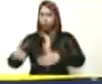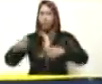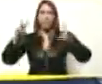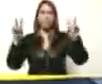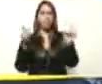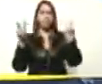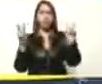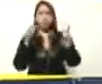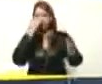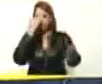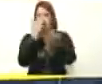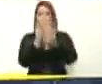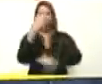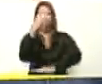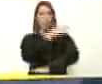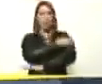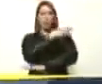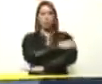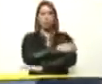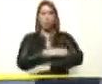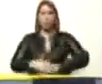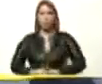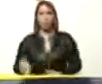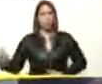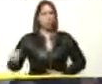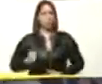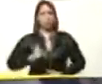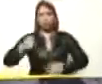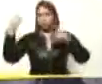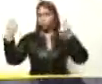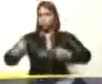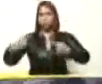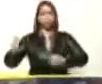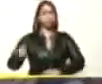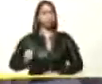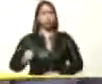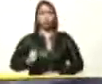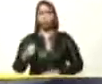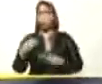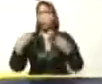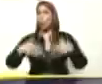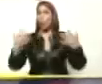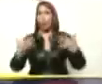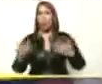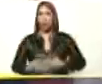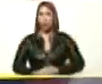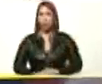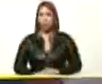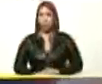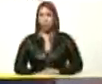victoria, frente a la oposición, pasara lo que pasara, se presentaran, como se presentaran,